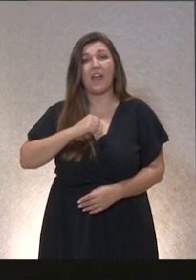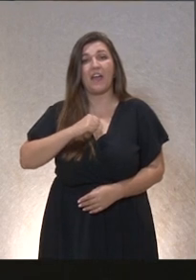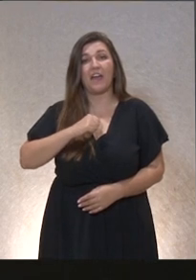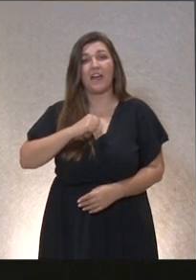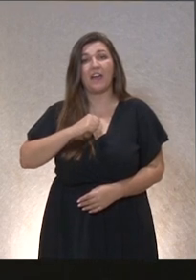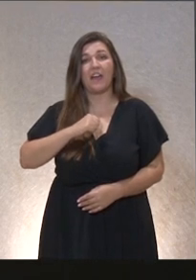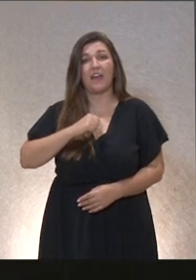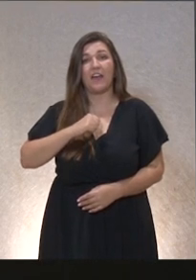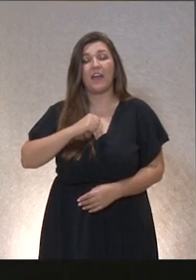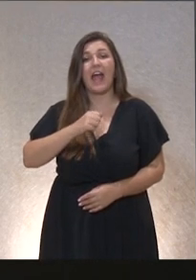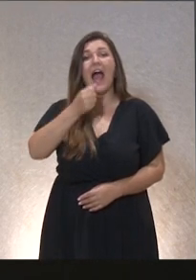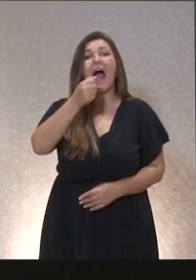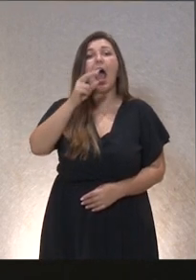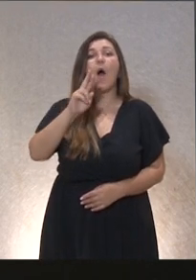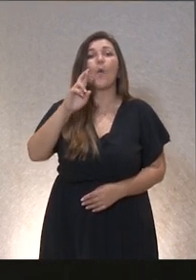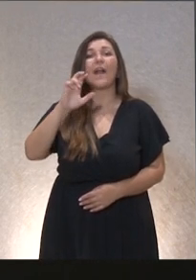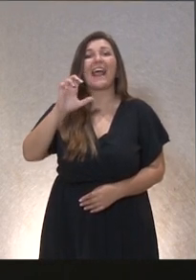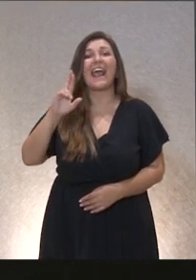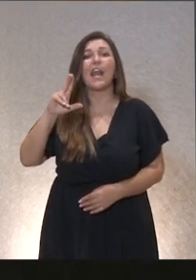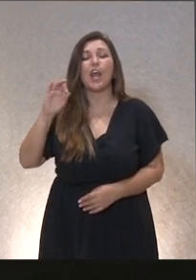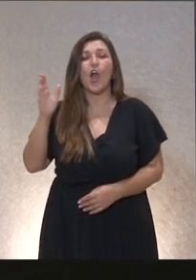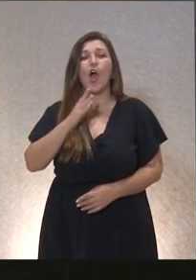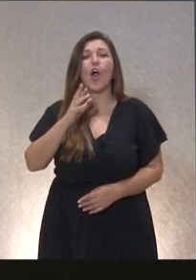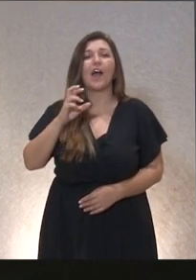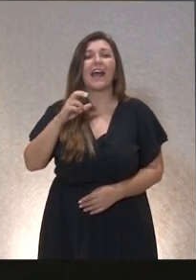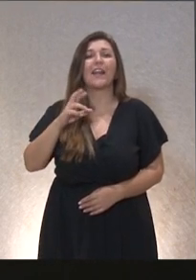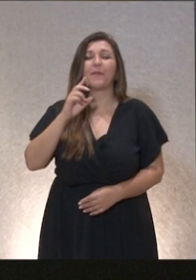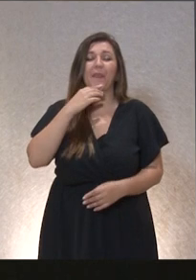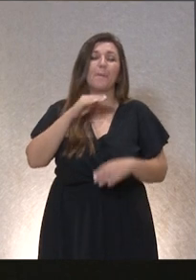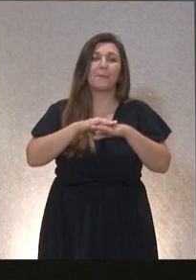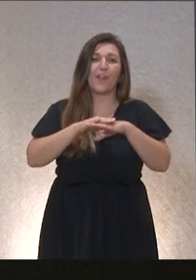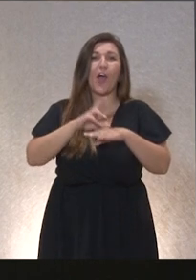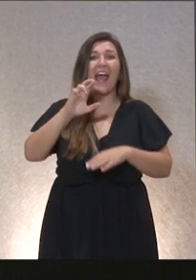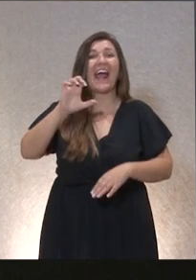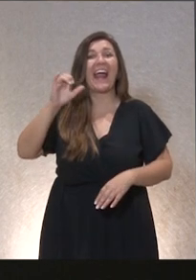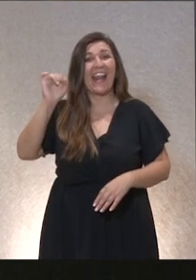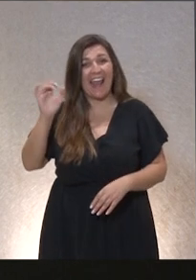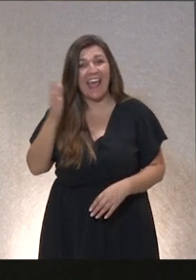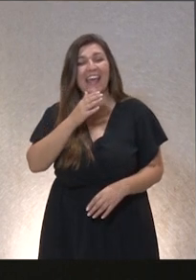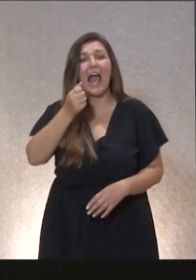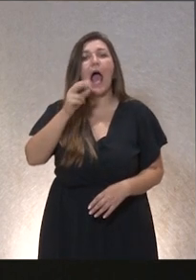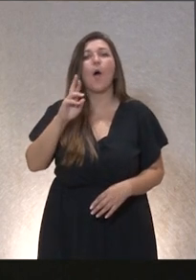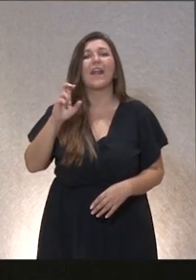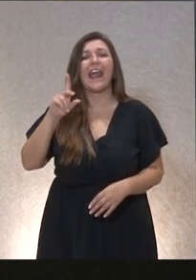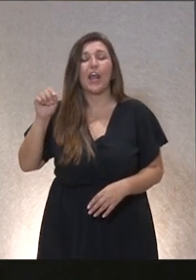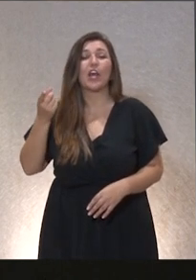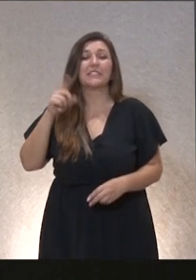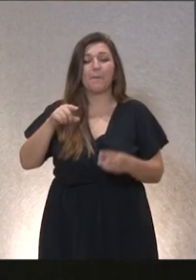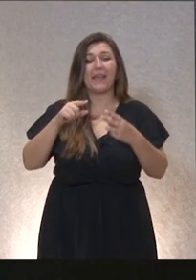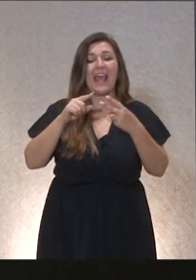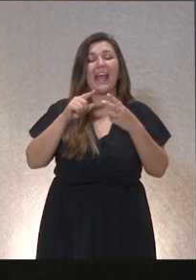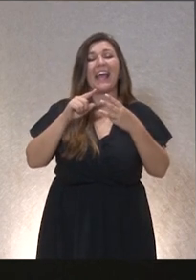eh Aurelio Rey o Rey Rey Aurelio Perdón voy a llamar también a Iván a Iván